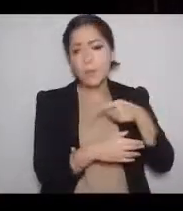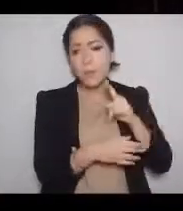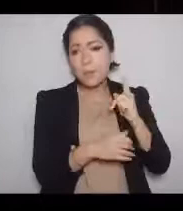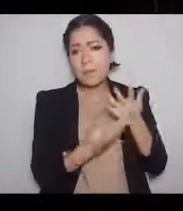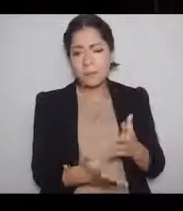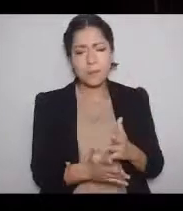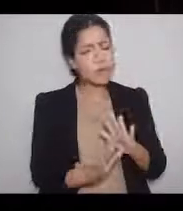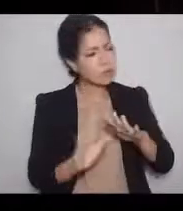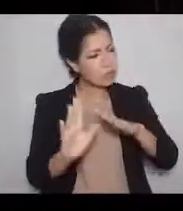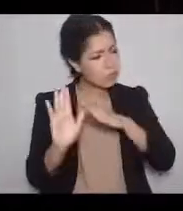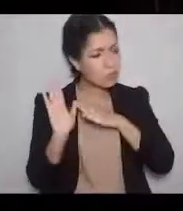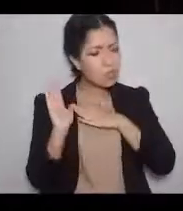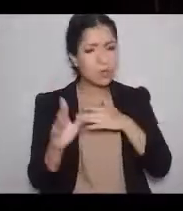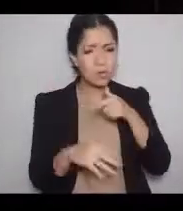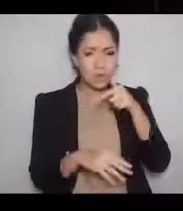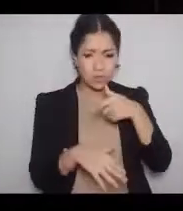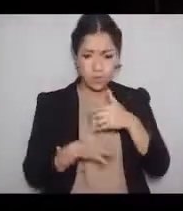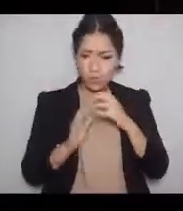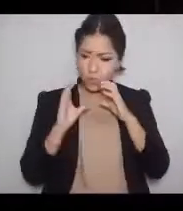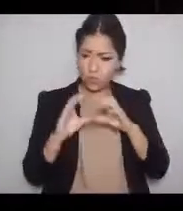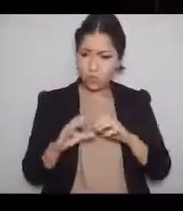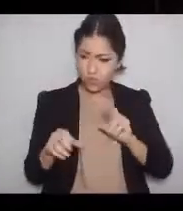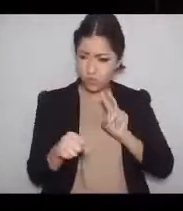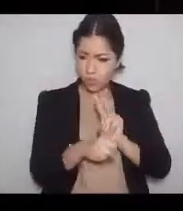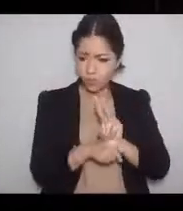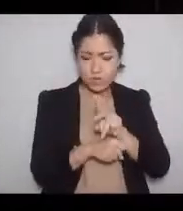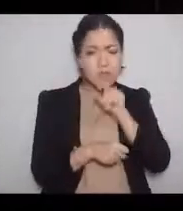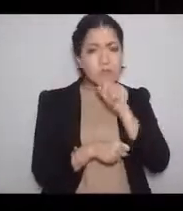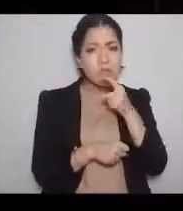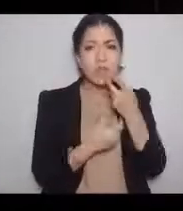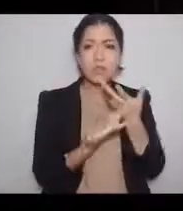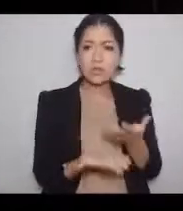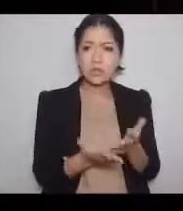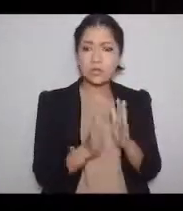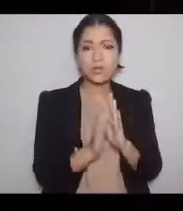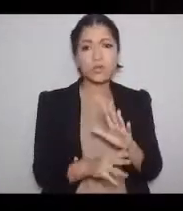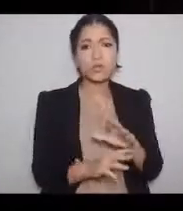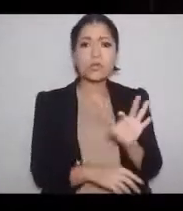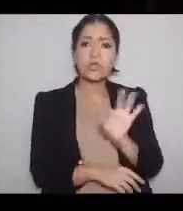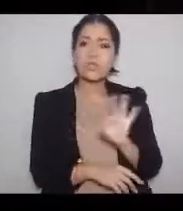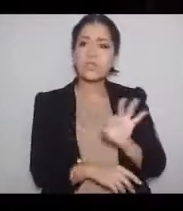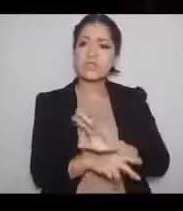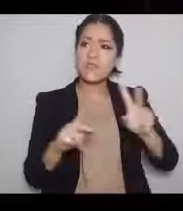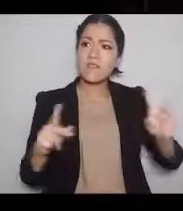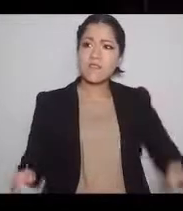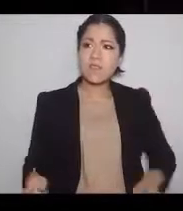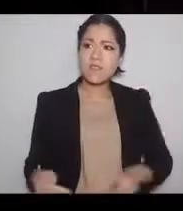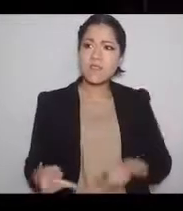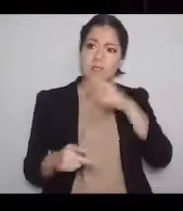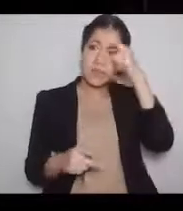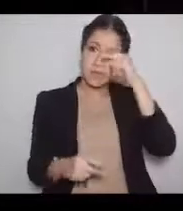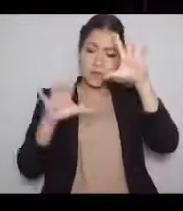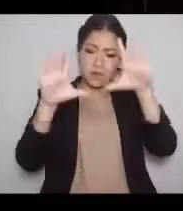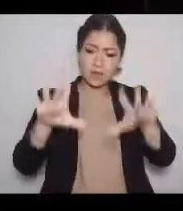que cuidarás de él. Eres capaz de venderlo a un circo alemán.